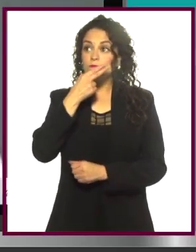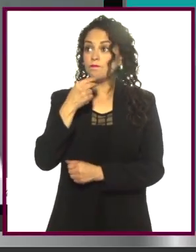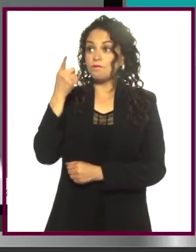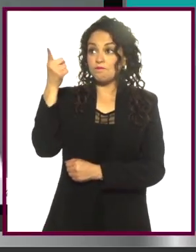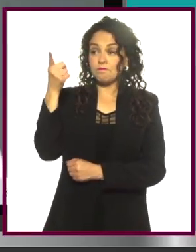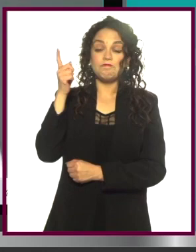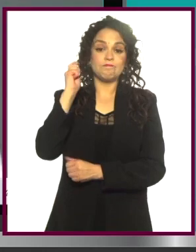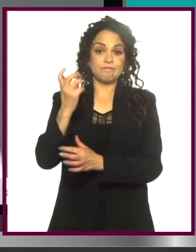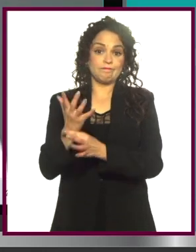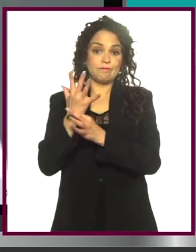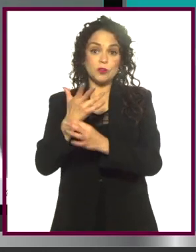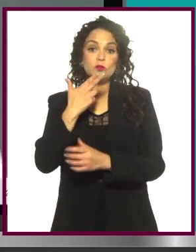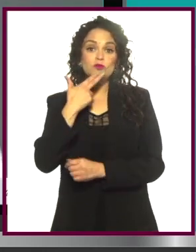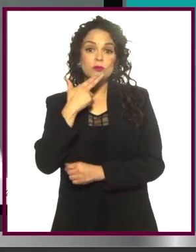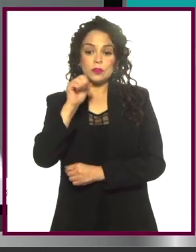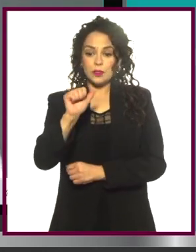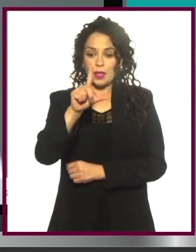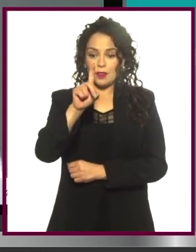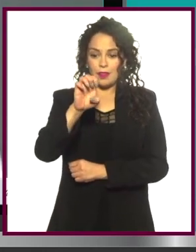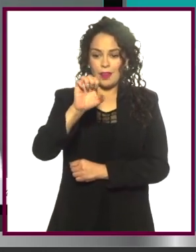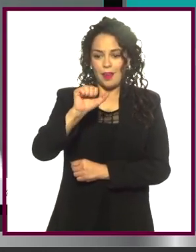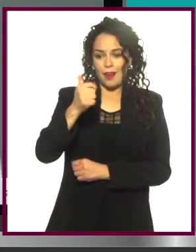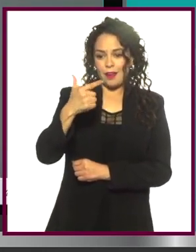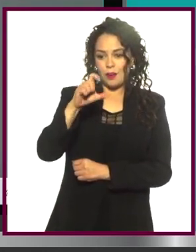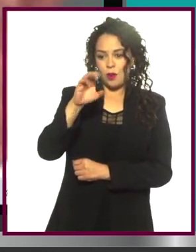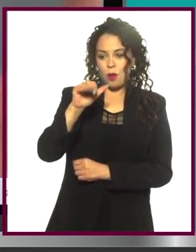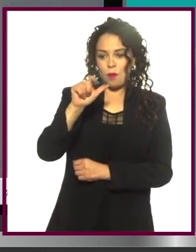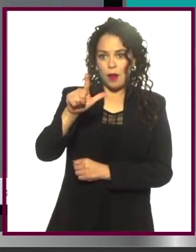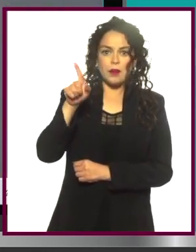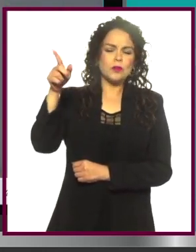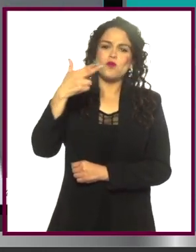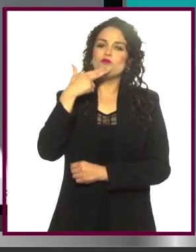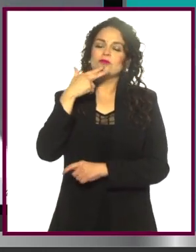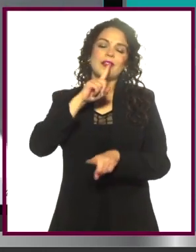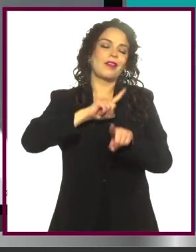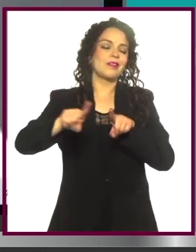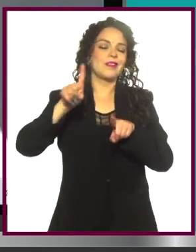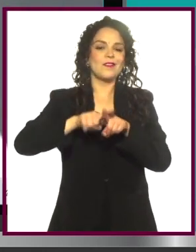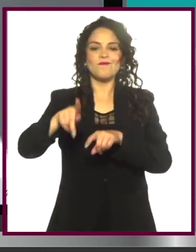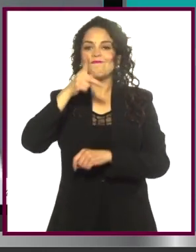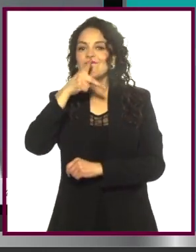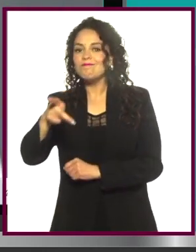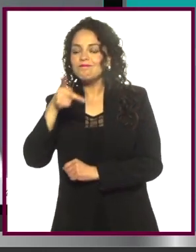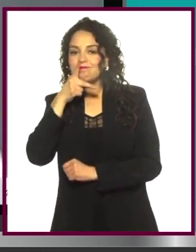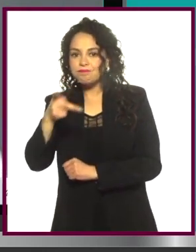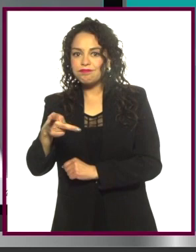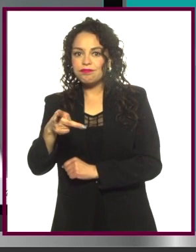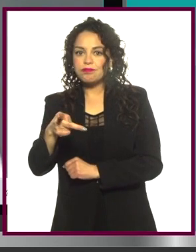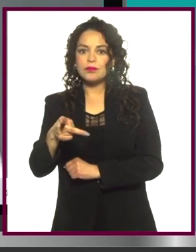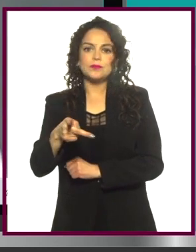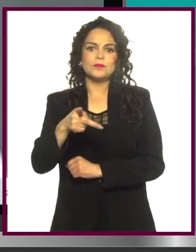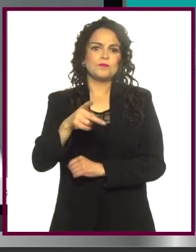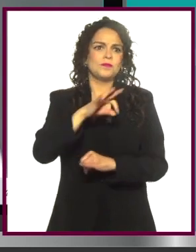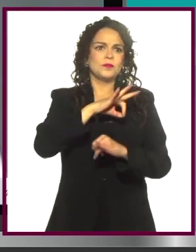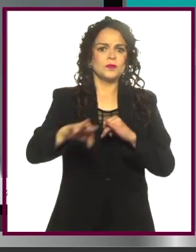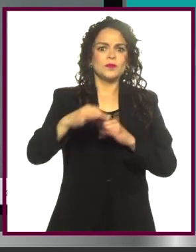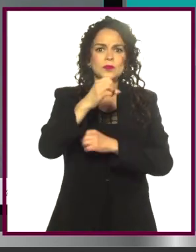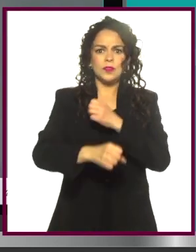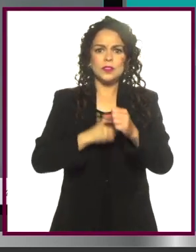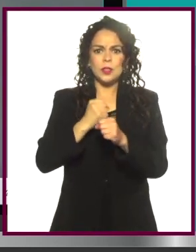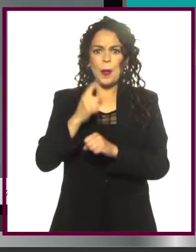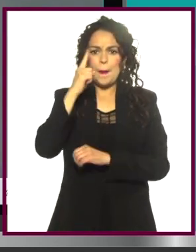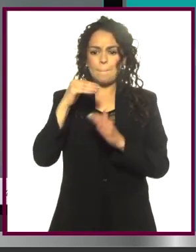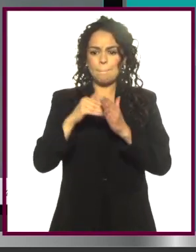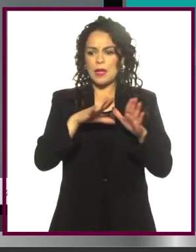Bueno, McLuhan efectivamente utilizó este término, bueno, él tenía varios aforismos, ¿no? Y entonces a finales de los años